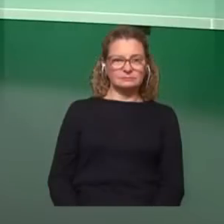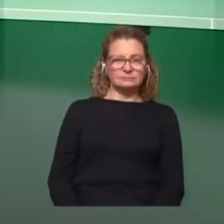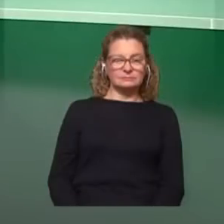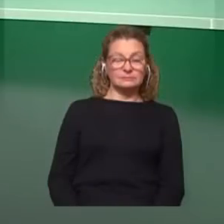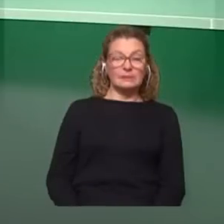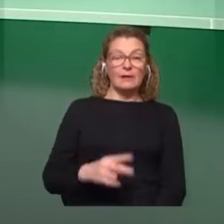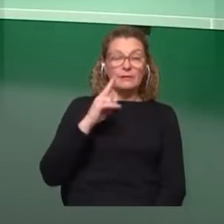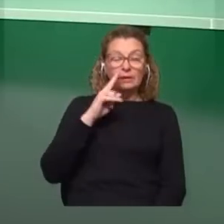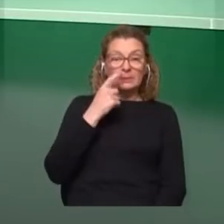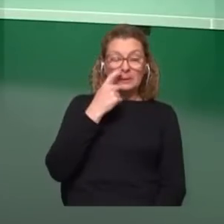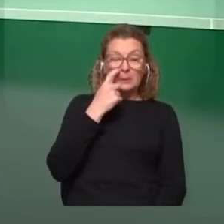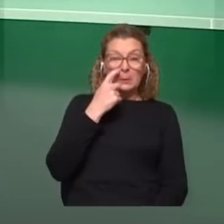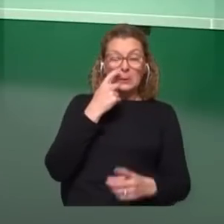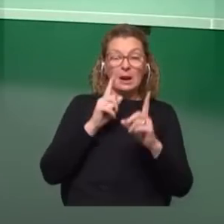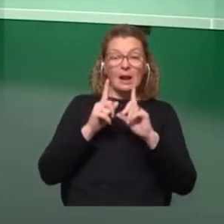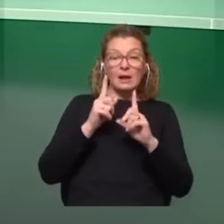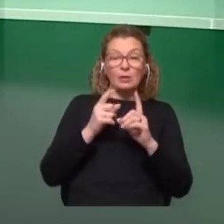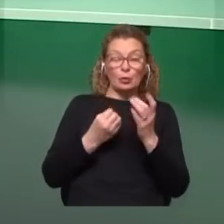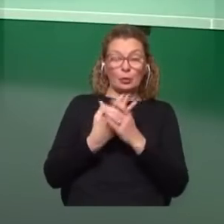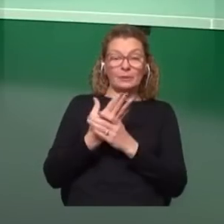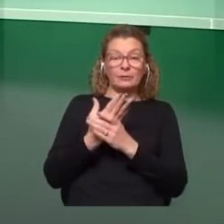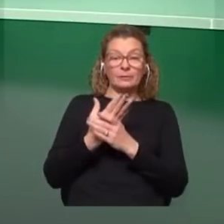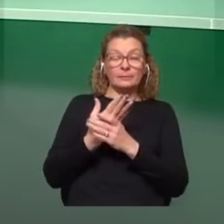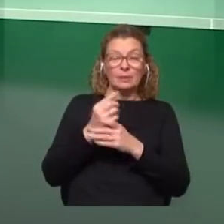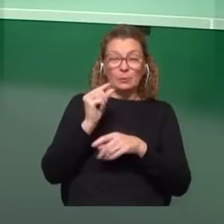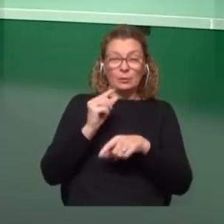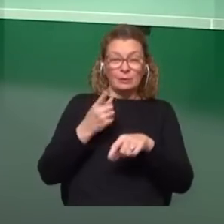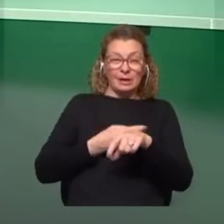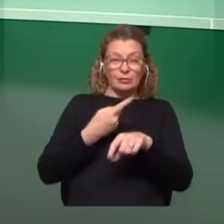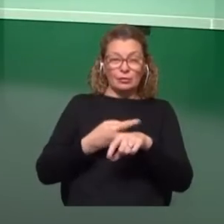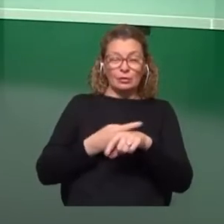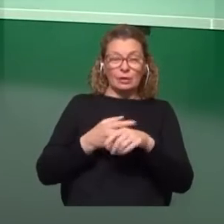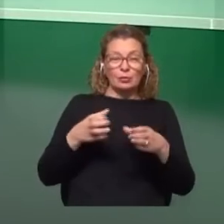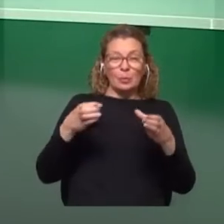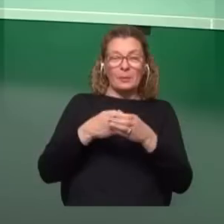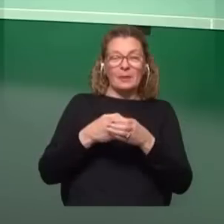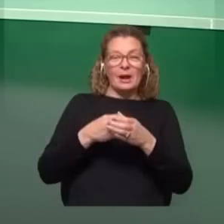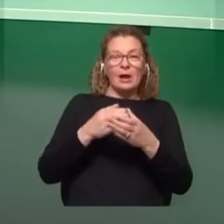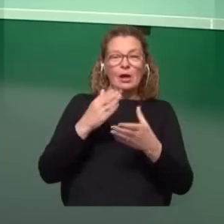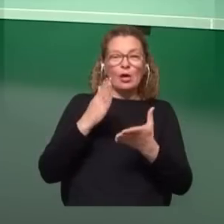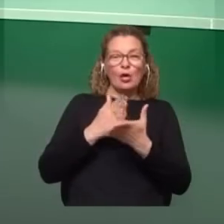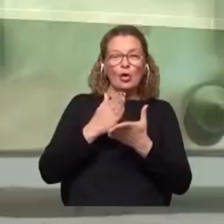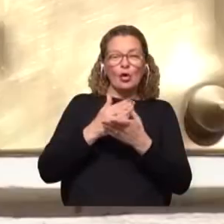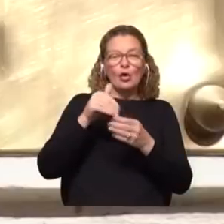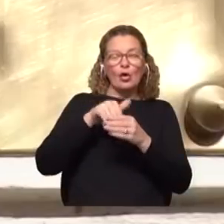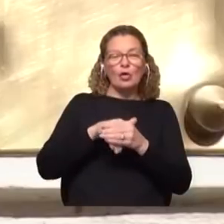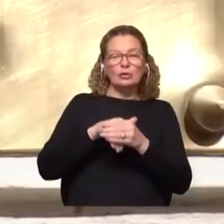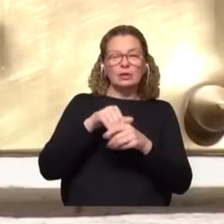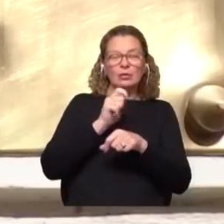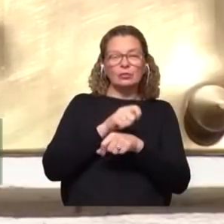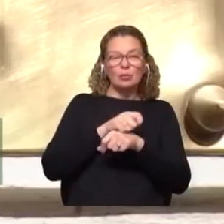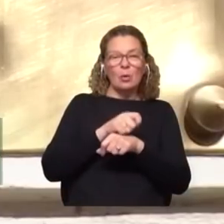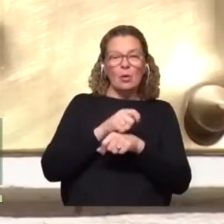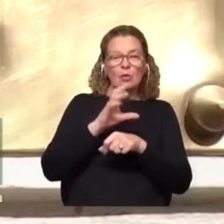bien Vamos con una noticia que surgió hace algunas horas la suprema corte de justicia sumario a la jueza